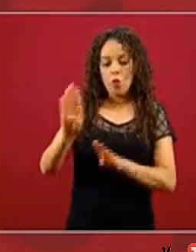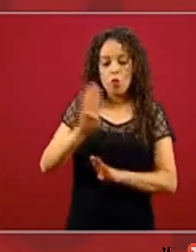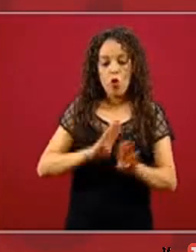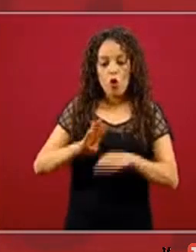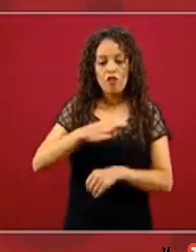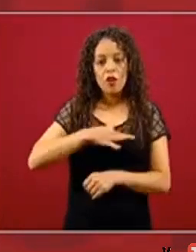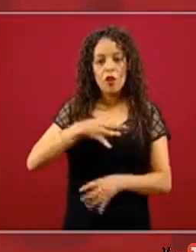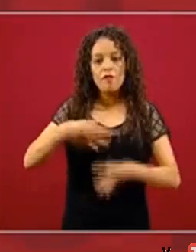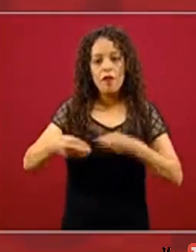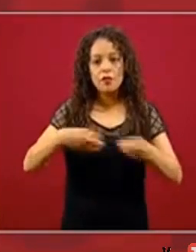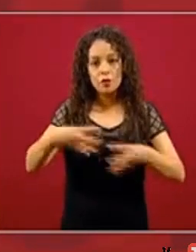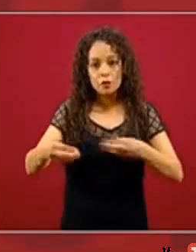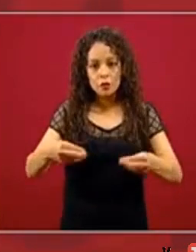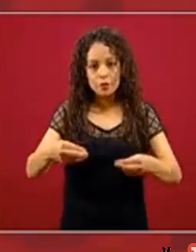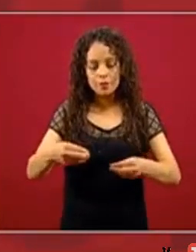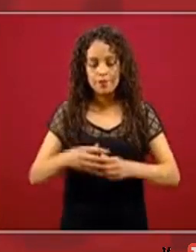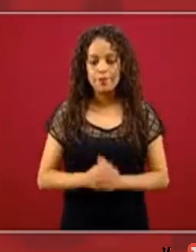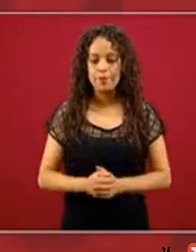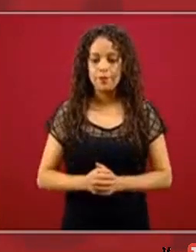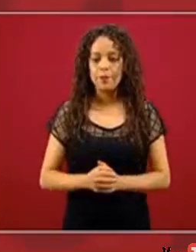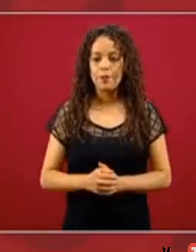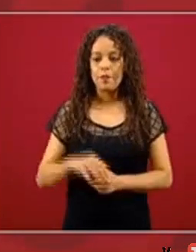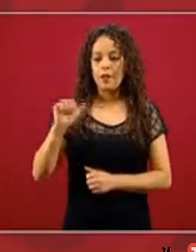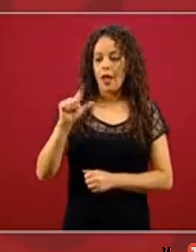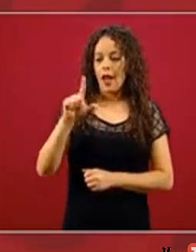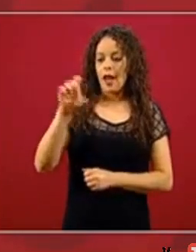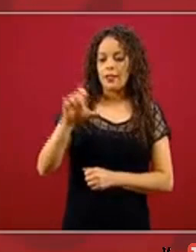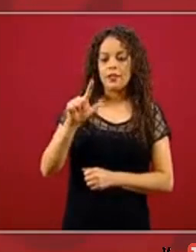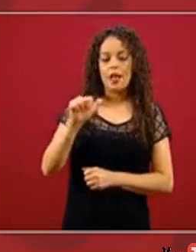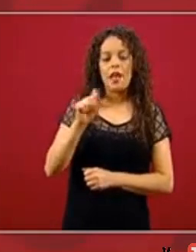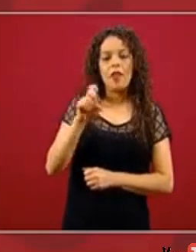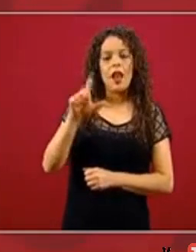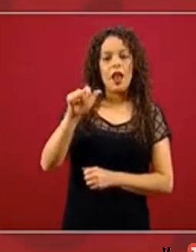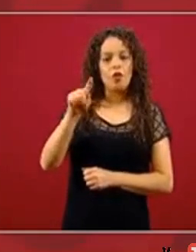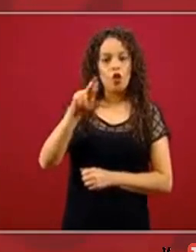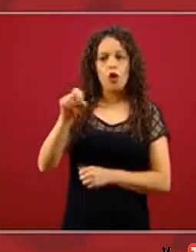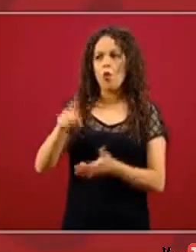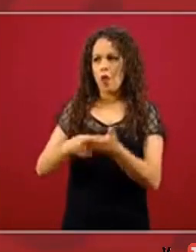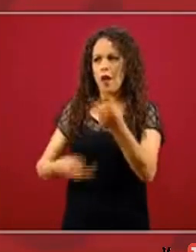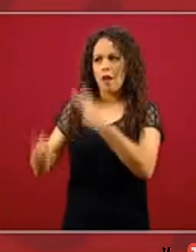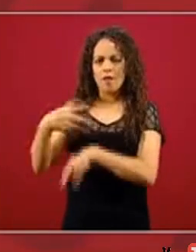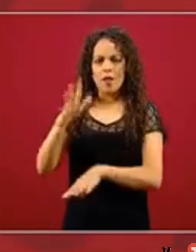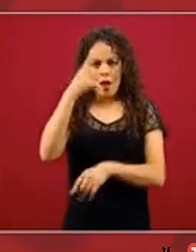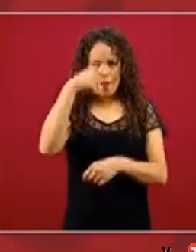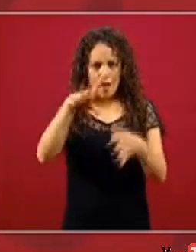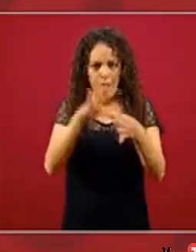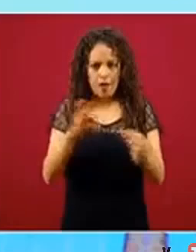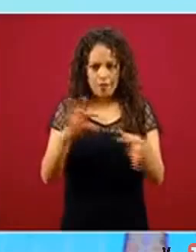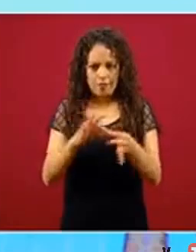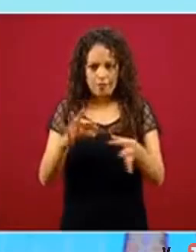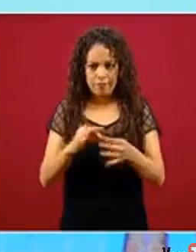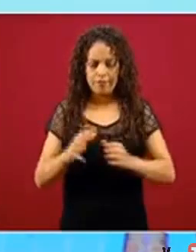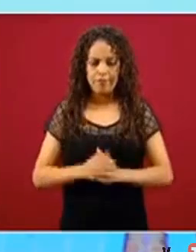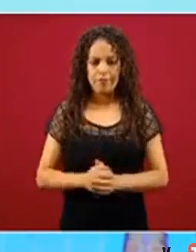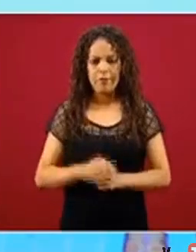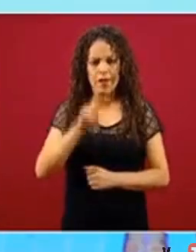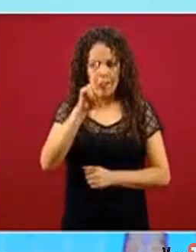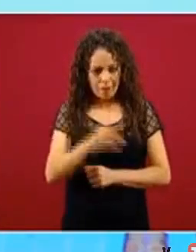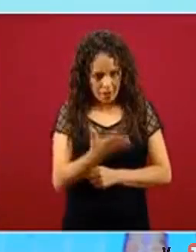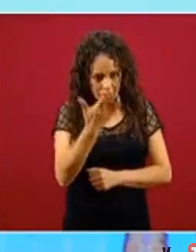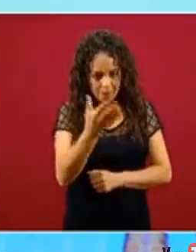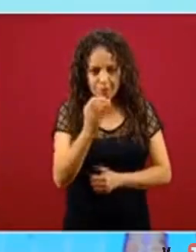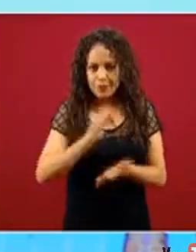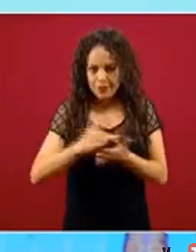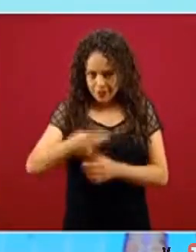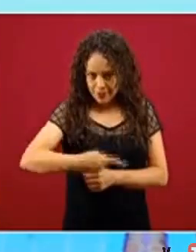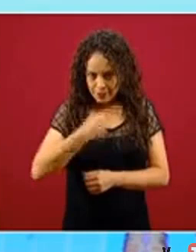vino nuestra compañera, la doctora Letze de la Torre, a explicar el asunto. Creo que aprecio su pregunta, sería bueno que volviera nuevamente